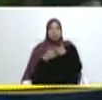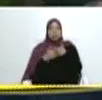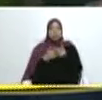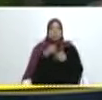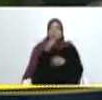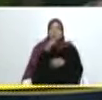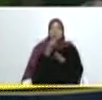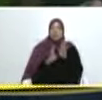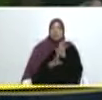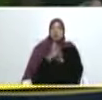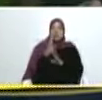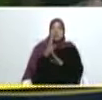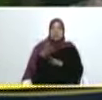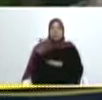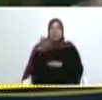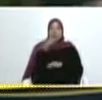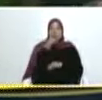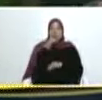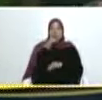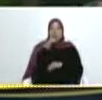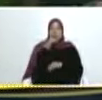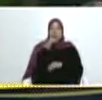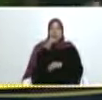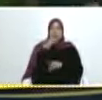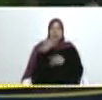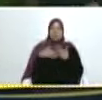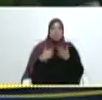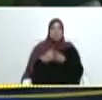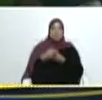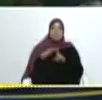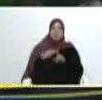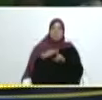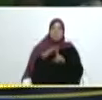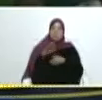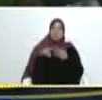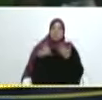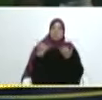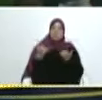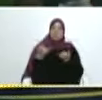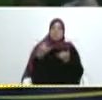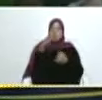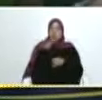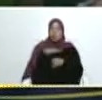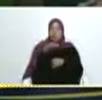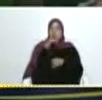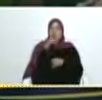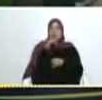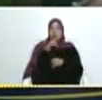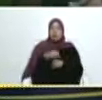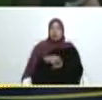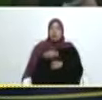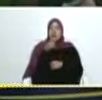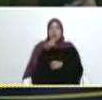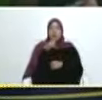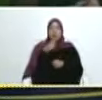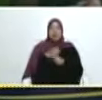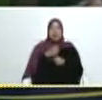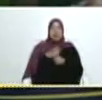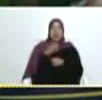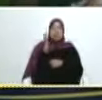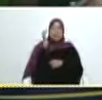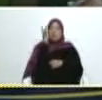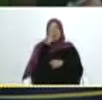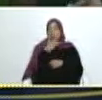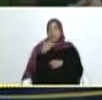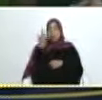que ha desarrollado el norte global es lo que nos ha llevado a esta situación. No ha sido el sur global, no han sido los países de África, no